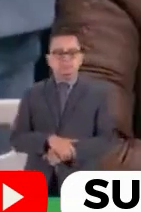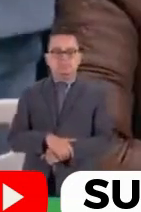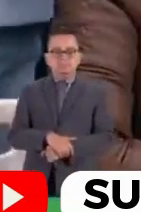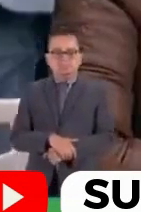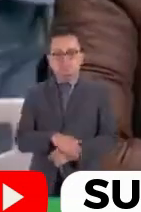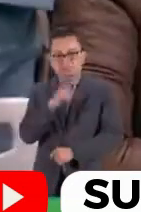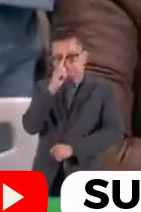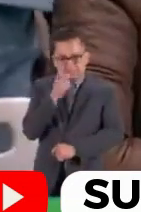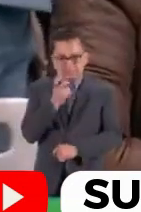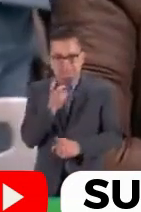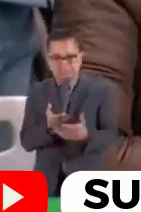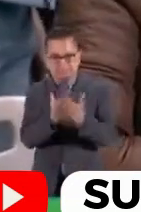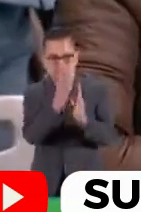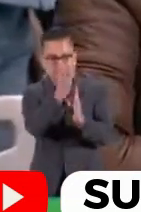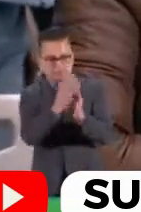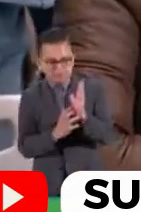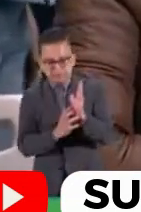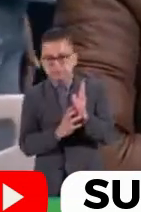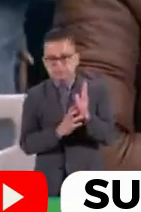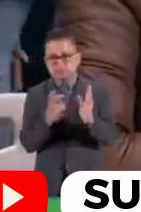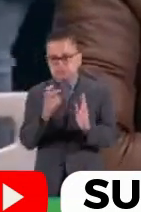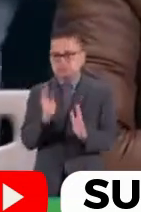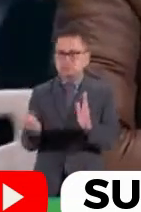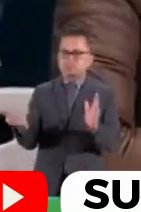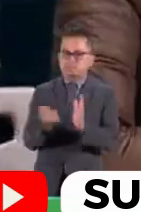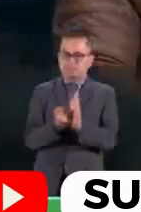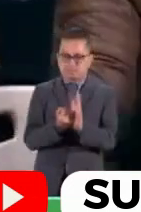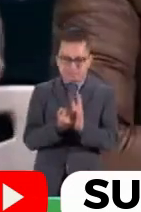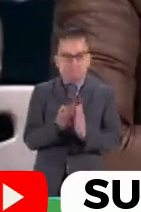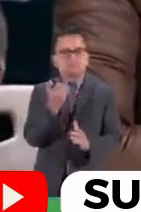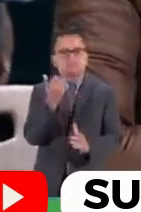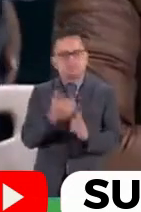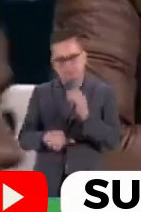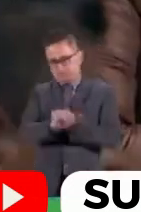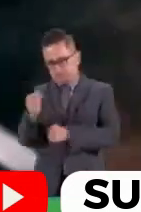Aprobado en lo general y en lo particular lo no reservado por